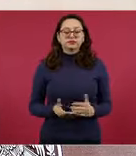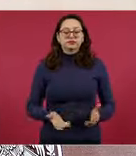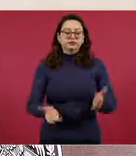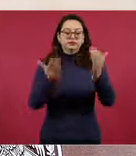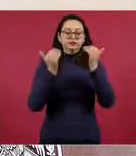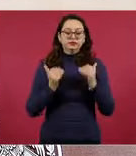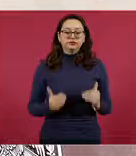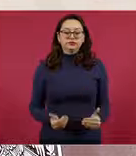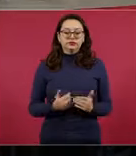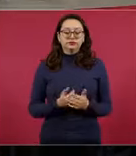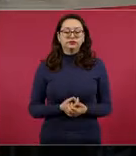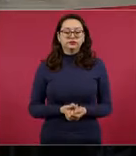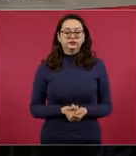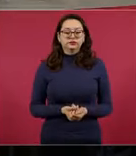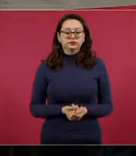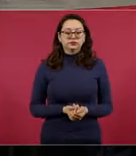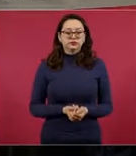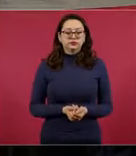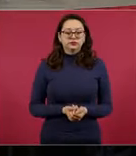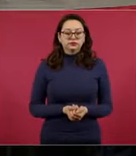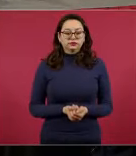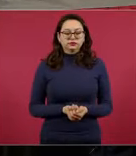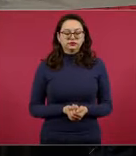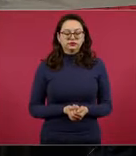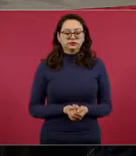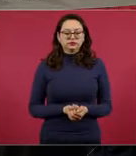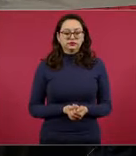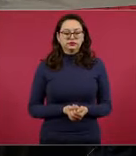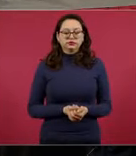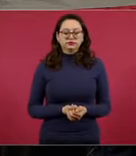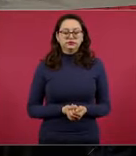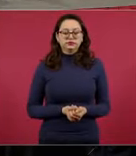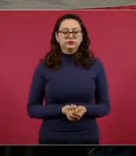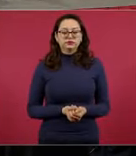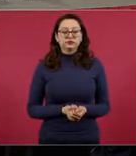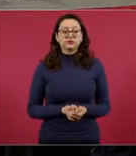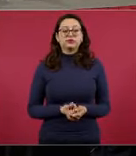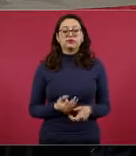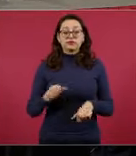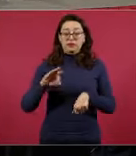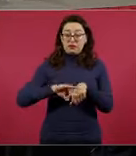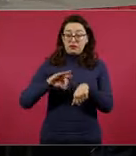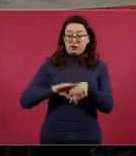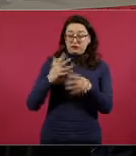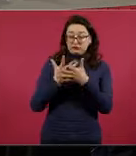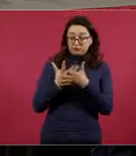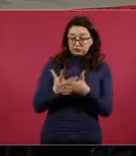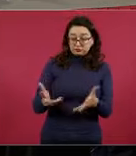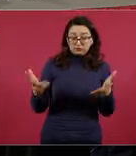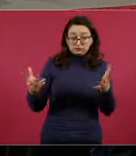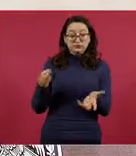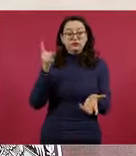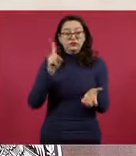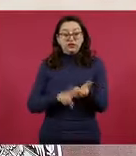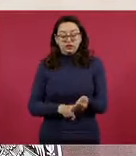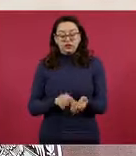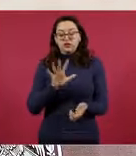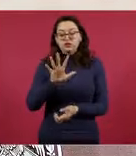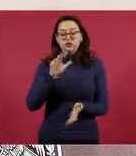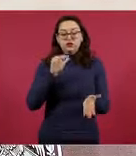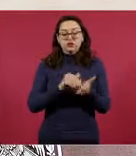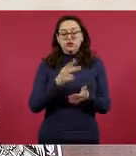favor. La megafarmacia del bienestar, propiamente dicha, per se, tiene 5.200 metros